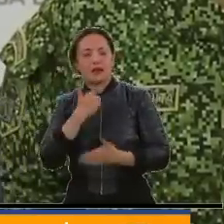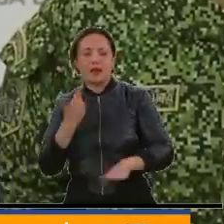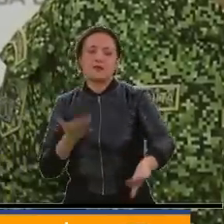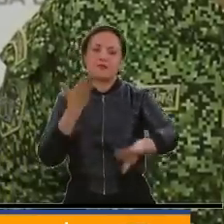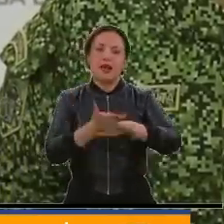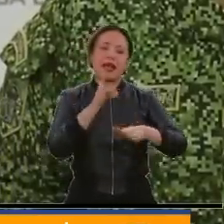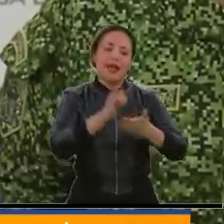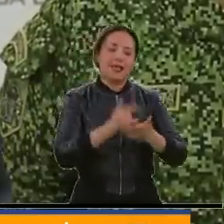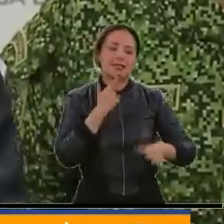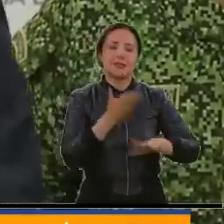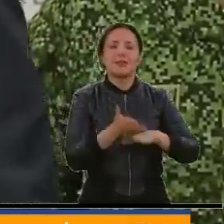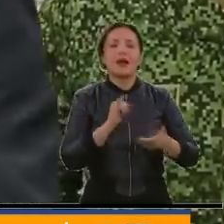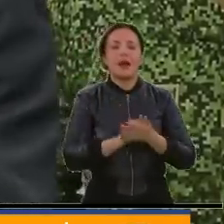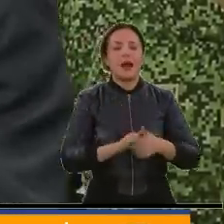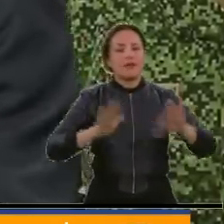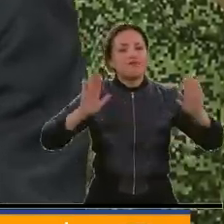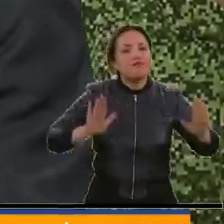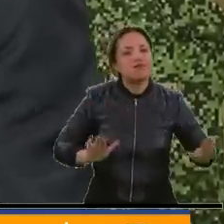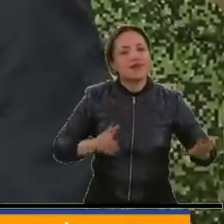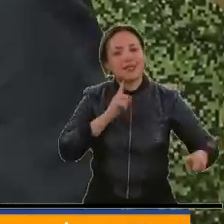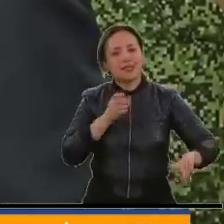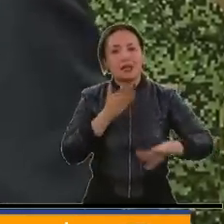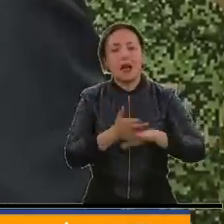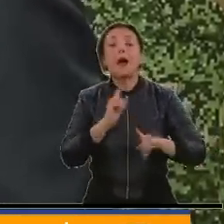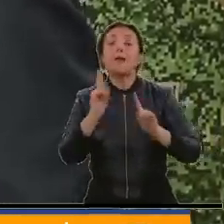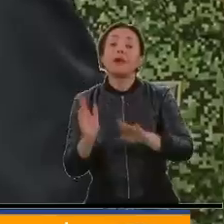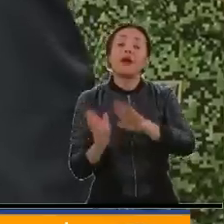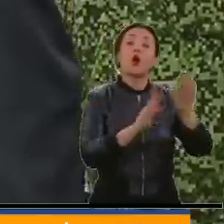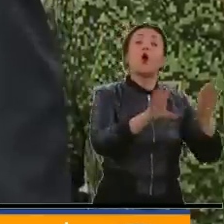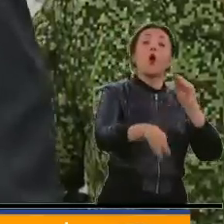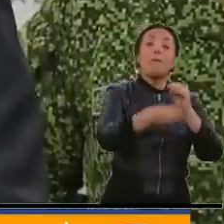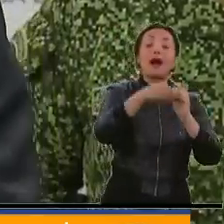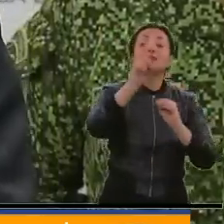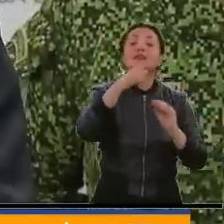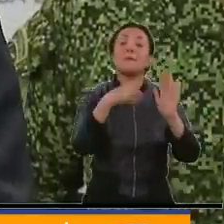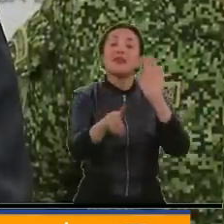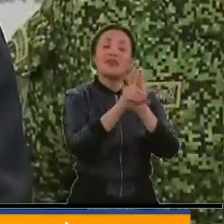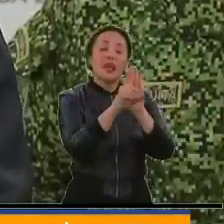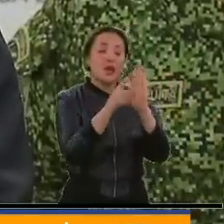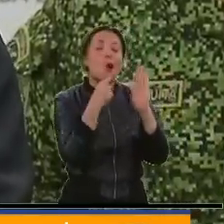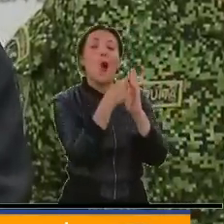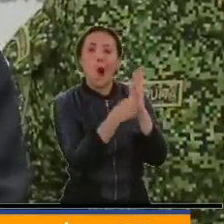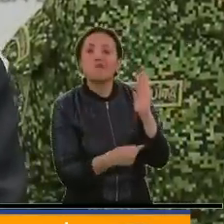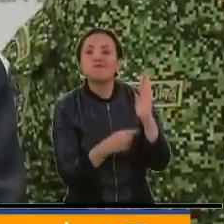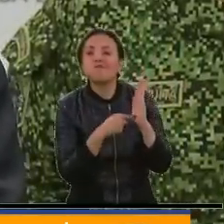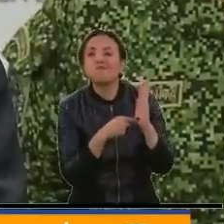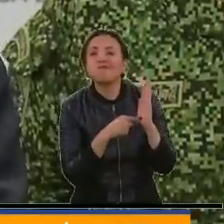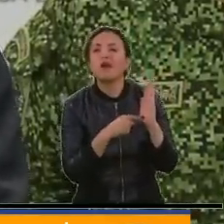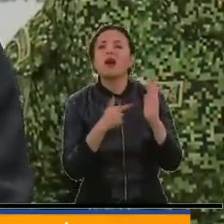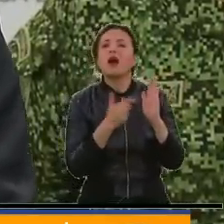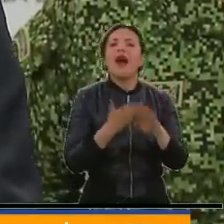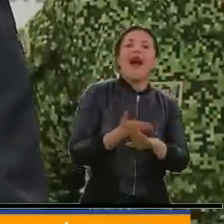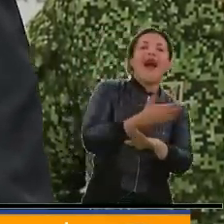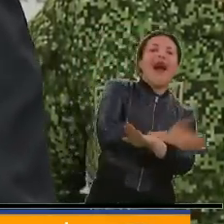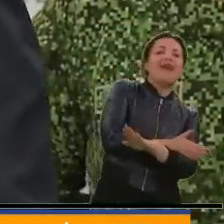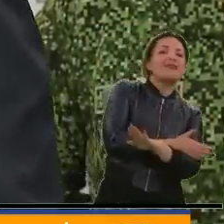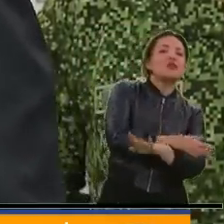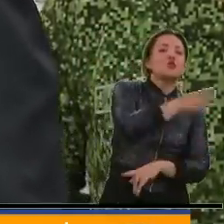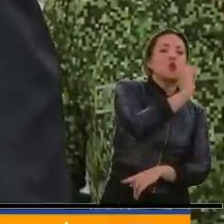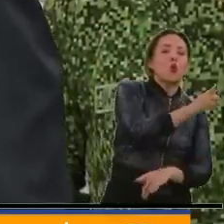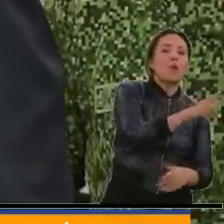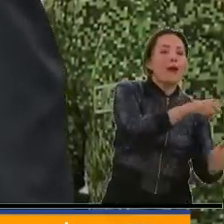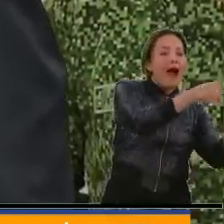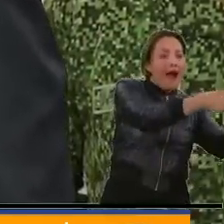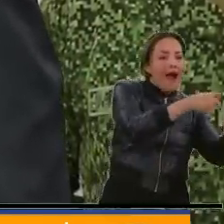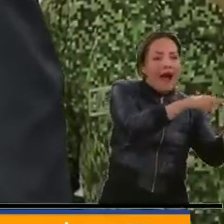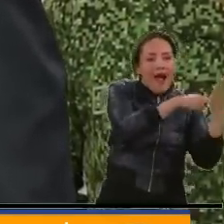este cese bilateral. Pero también, como lo dicen los decretos, están precedidos de la declaración unilateral de cada